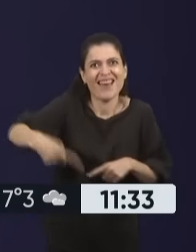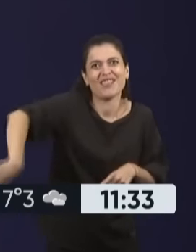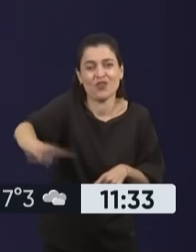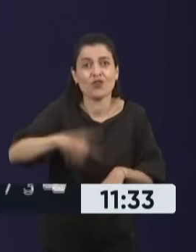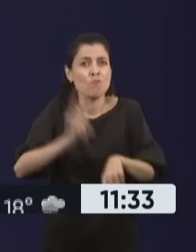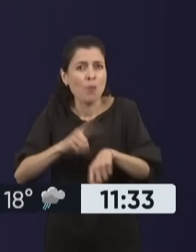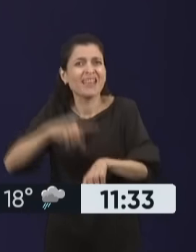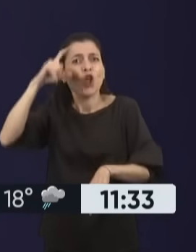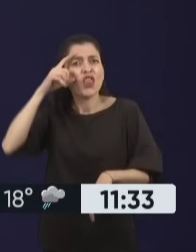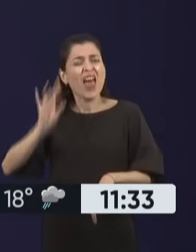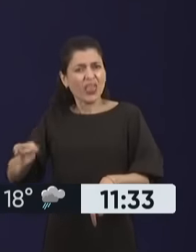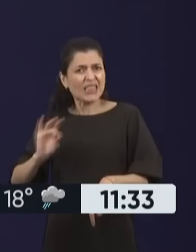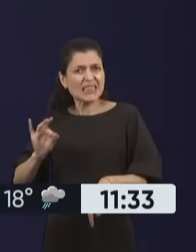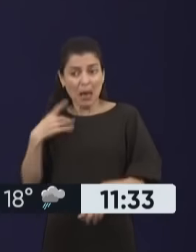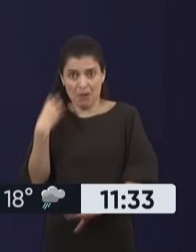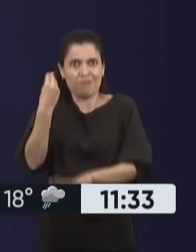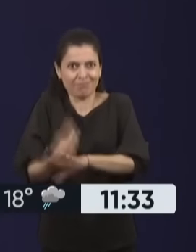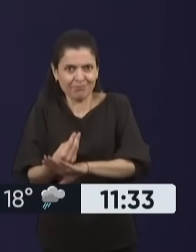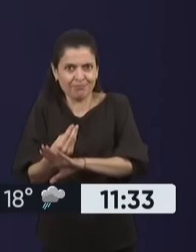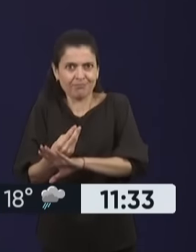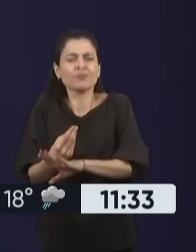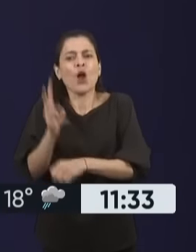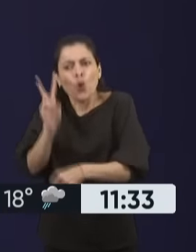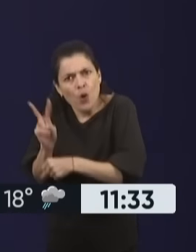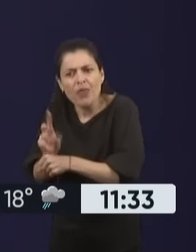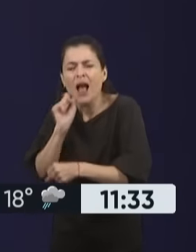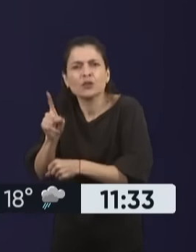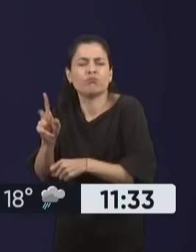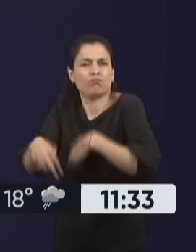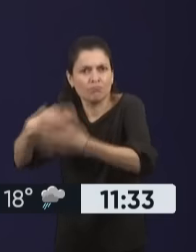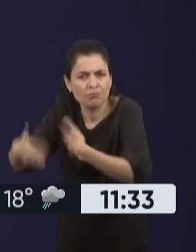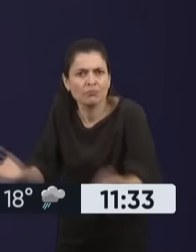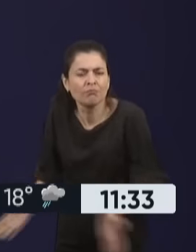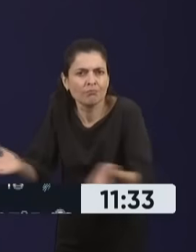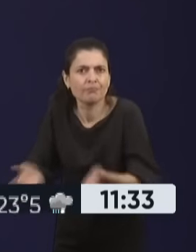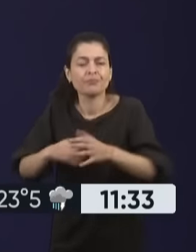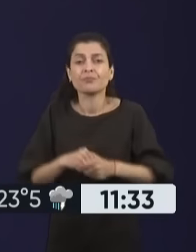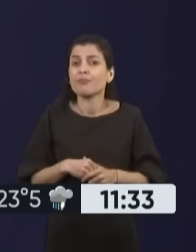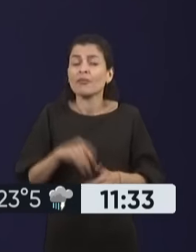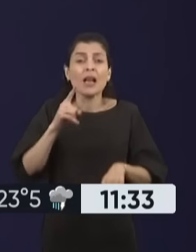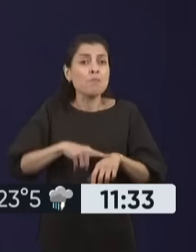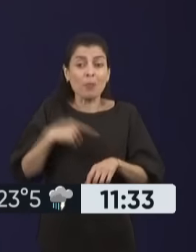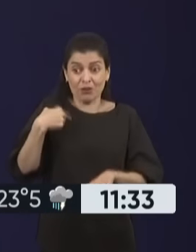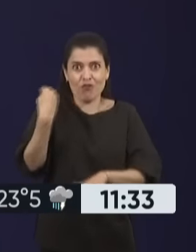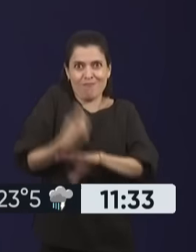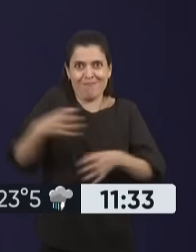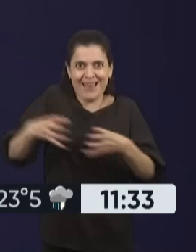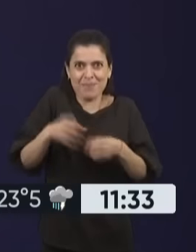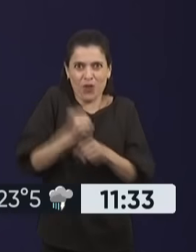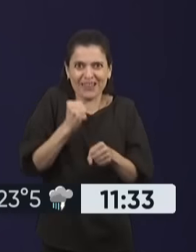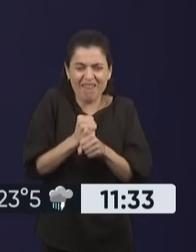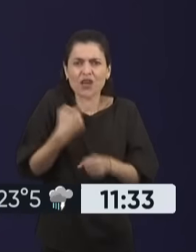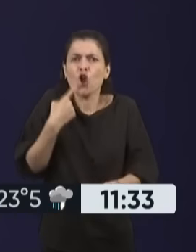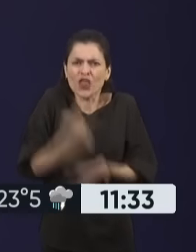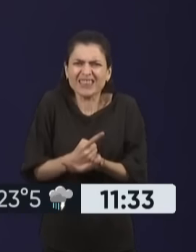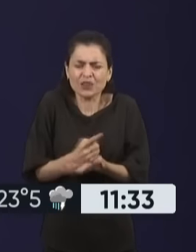asumimos y te diría en lo personal por la única razón que me sumé a esto fue precisamente para intentar tener una Argentina mejor en el